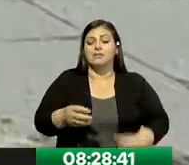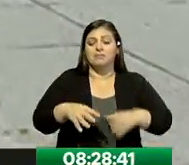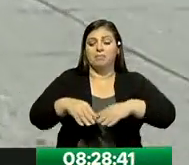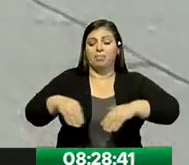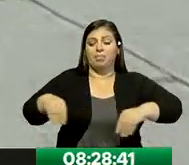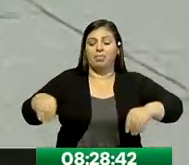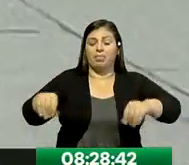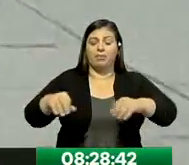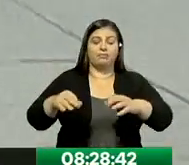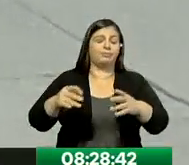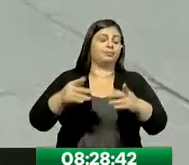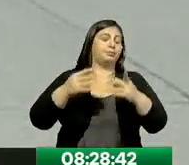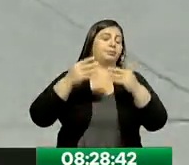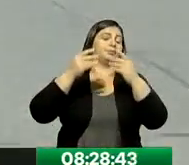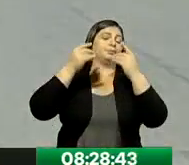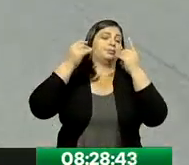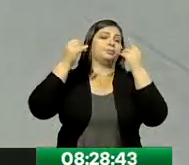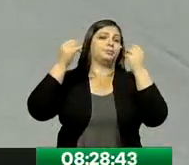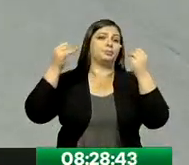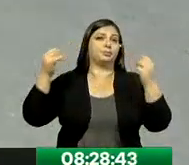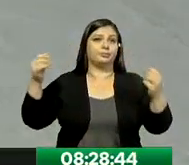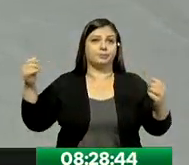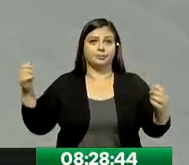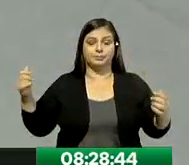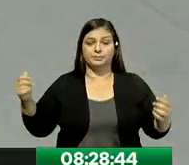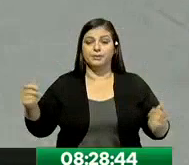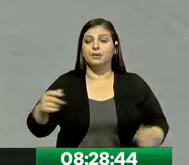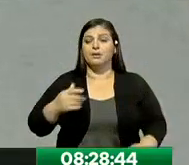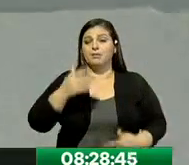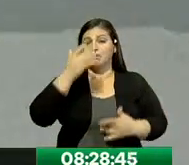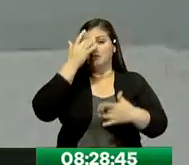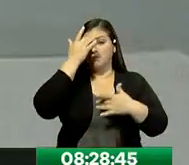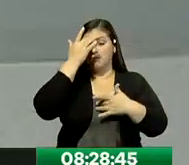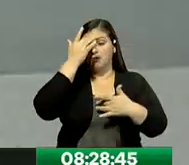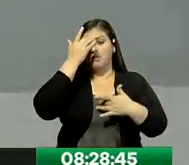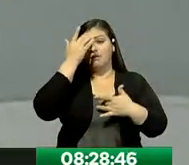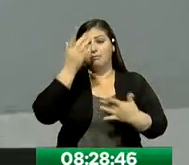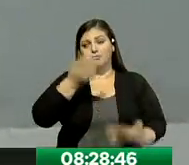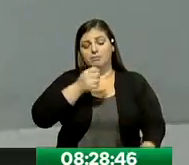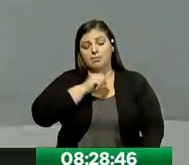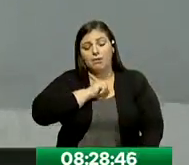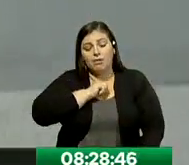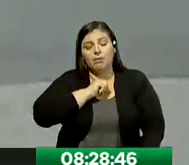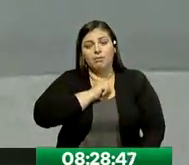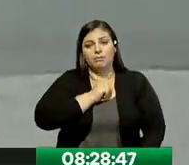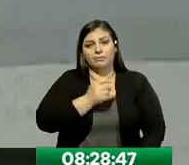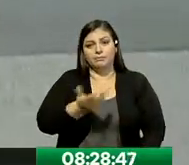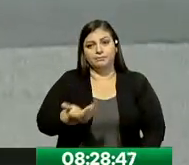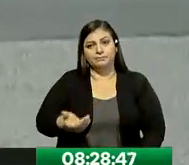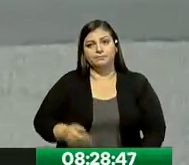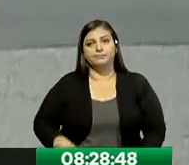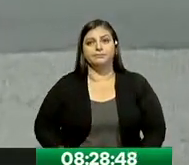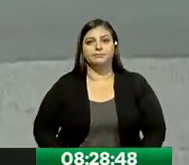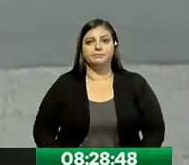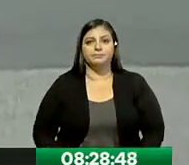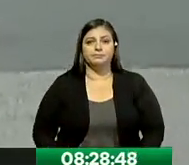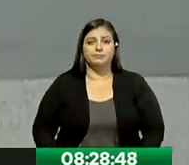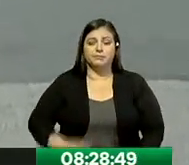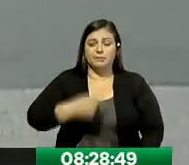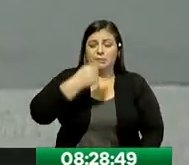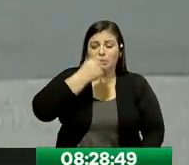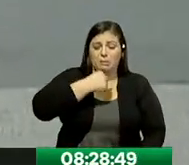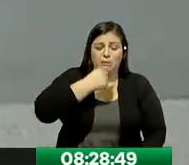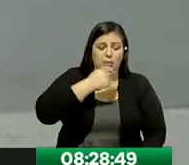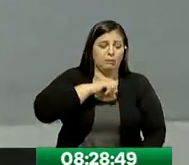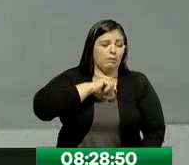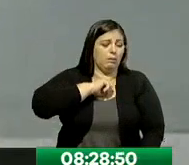mucho polvo. Yo vivo enfermo de ese polvo. Yo soy mayor de edad y vea, tengo esa enfermedad de la gripe, del polvo